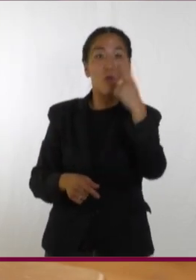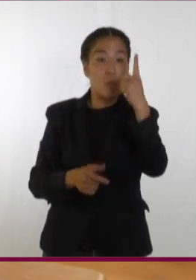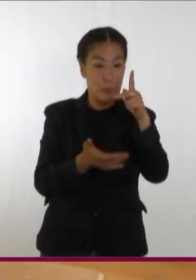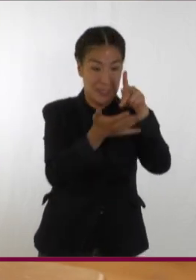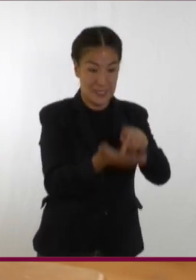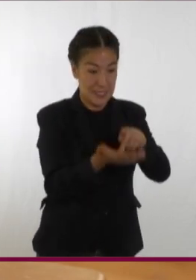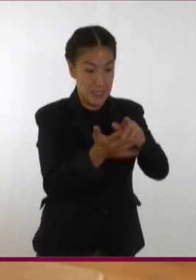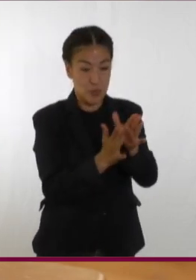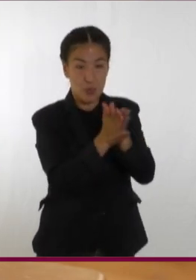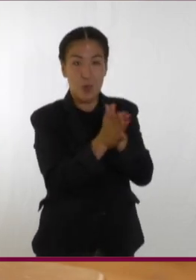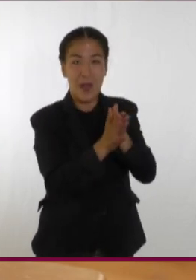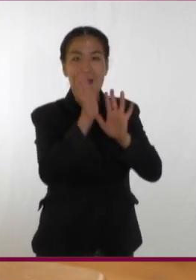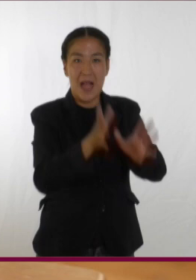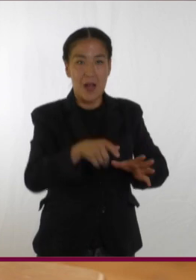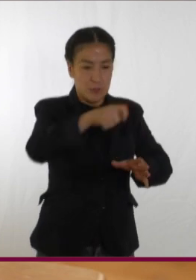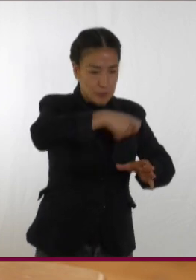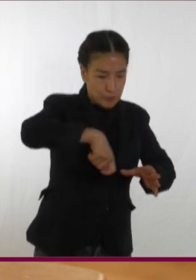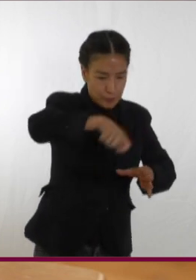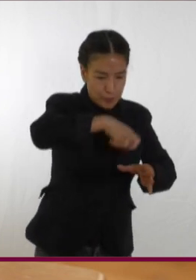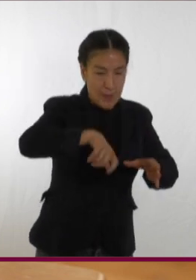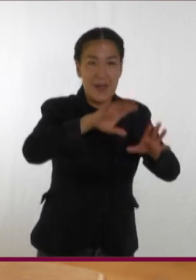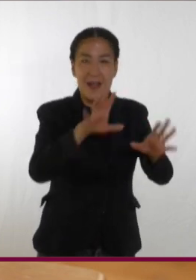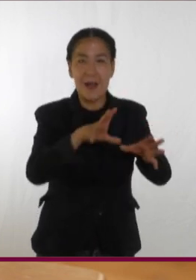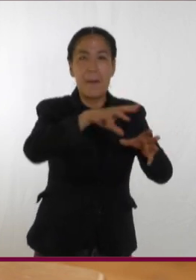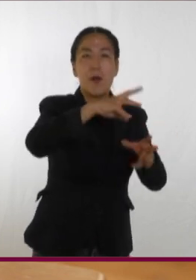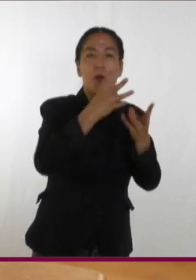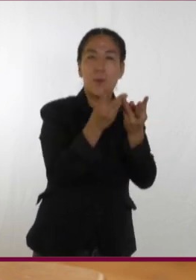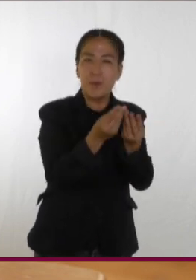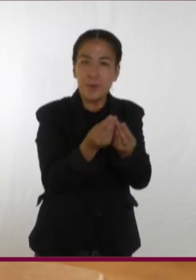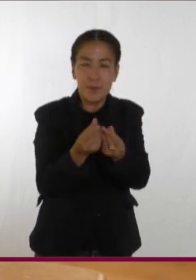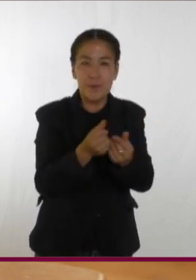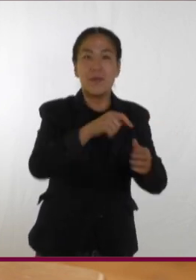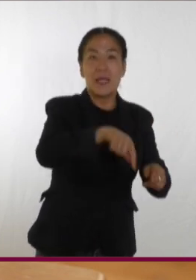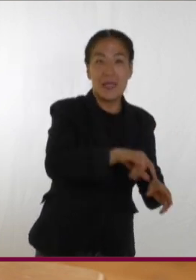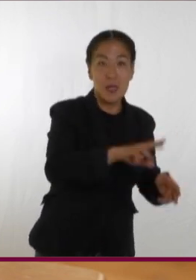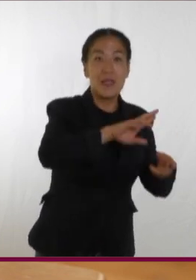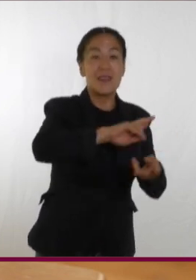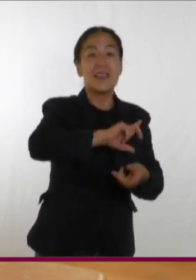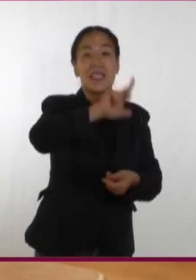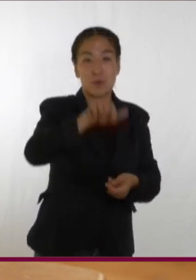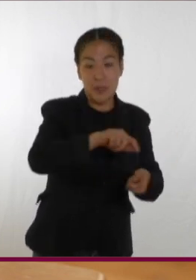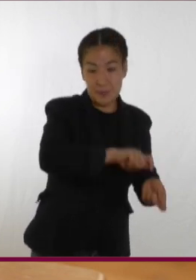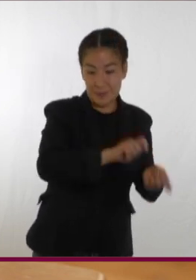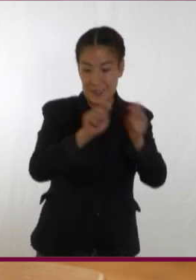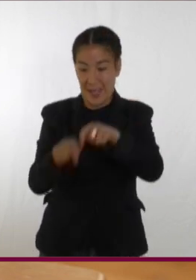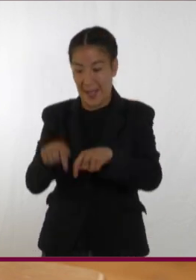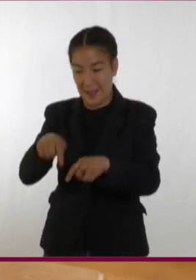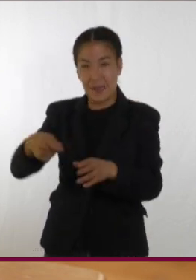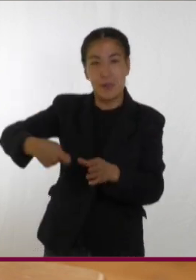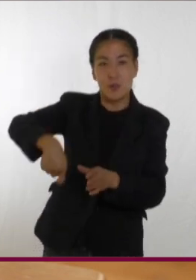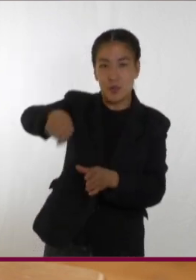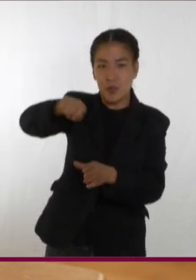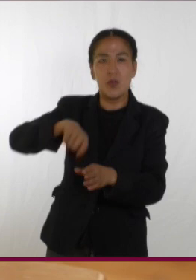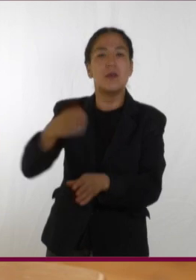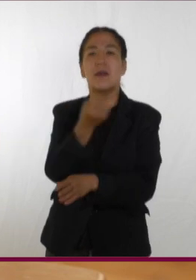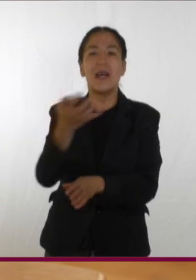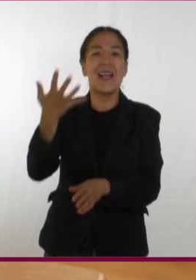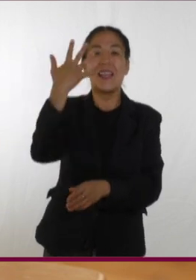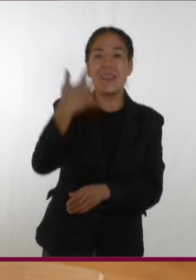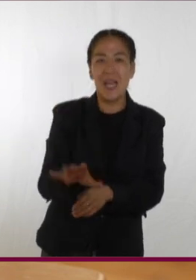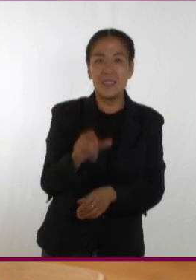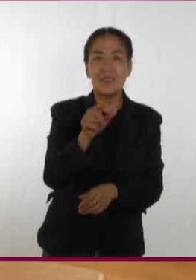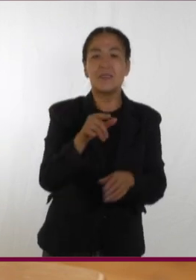capacidad, por ese kilo de chocolate que yo ya fundí, ya precristalicé y voy a transformar en tabletas, voy a